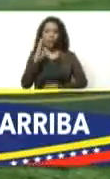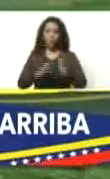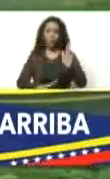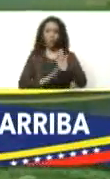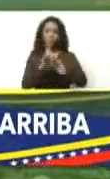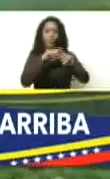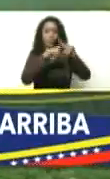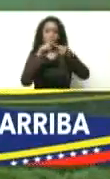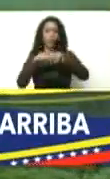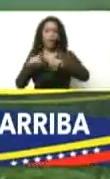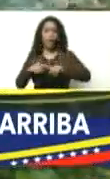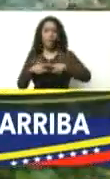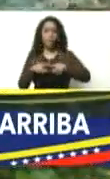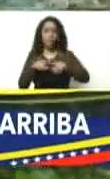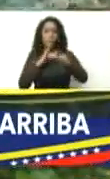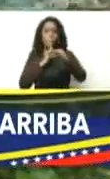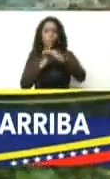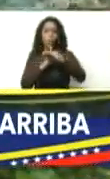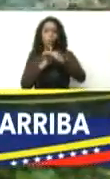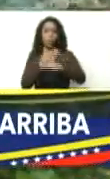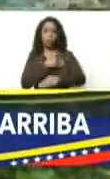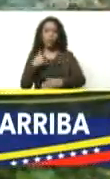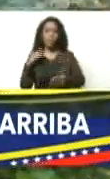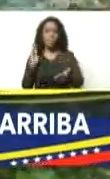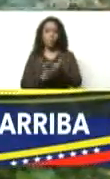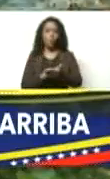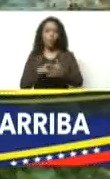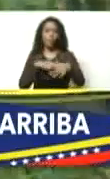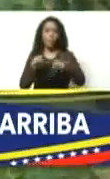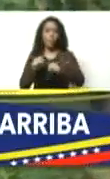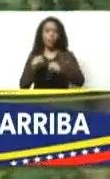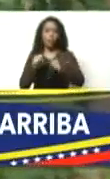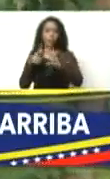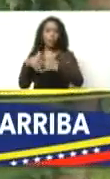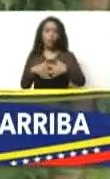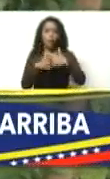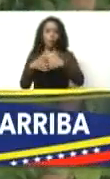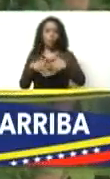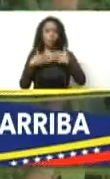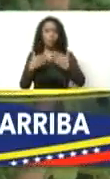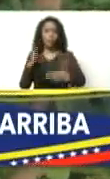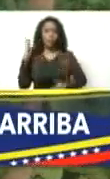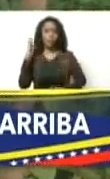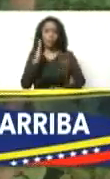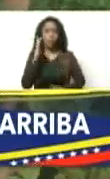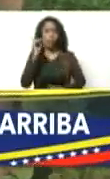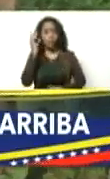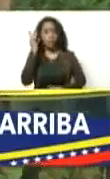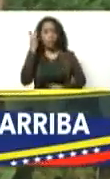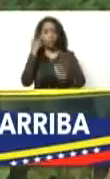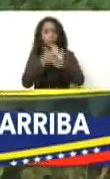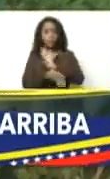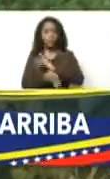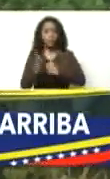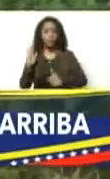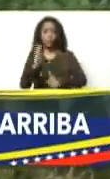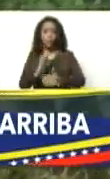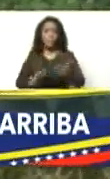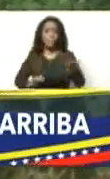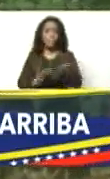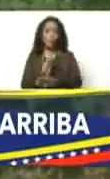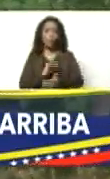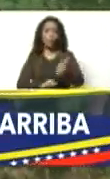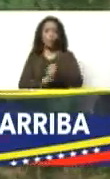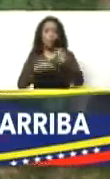los diferentes obstáculos que nos ha querido imponer el Imperio Norteamericano y que se ha venido reinventando, ha venido reimpulsando